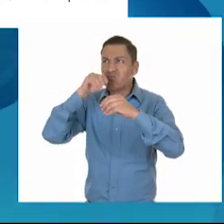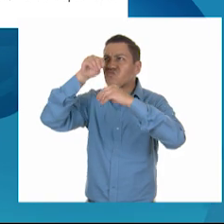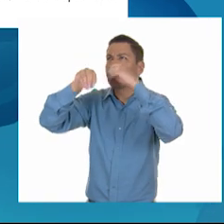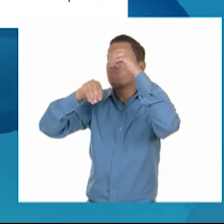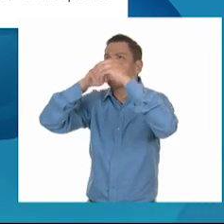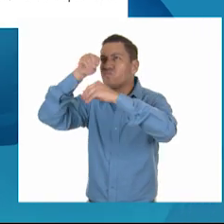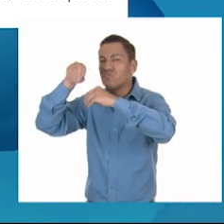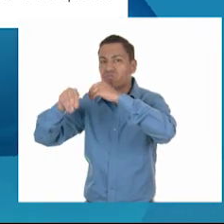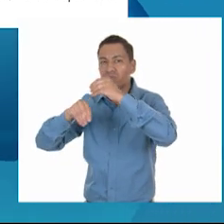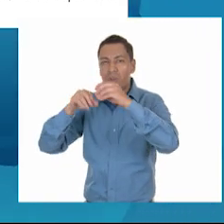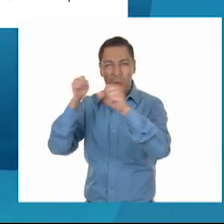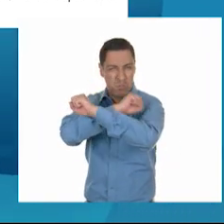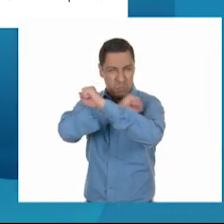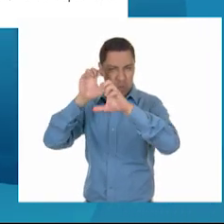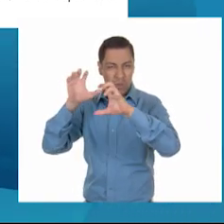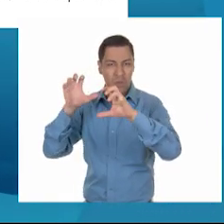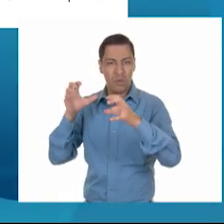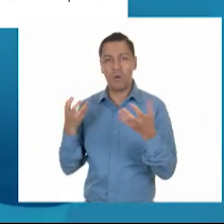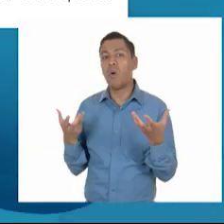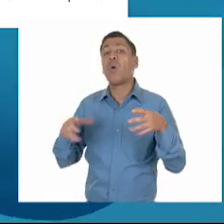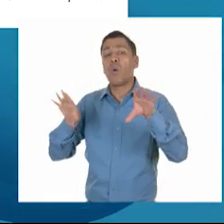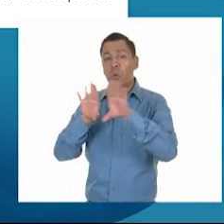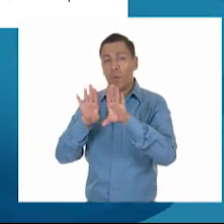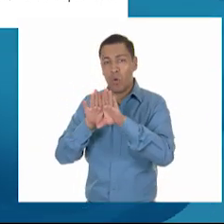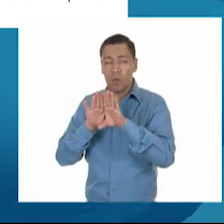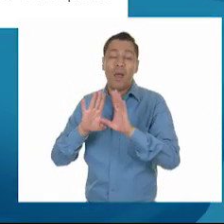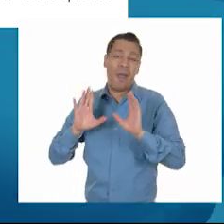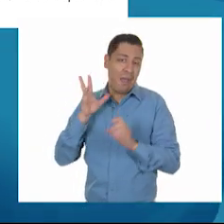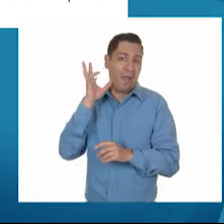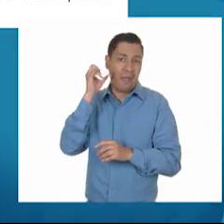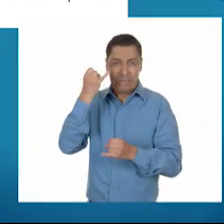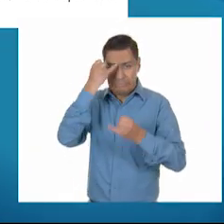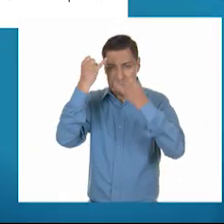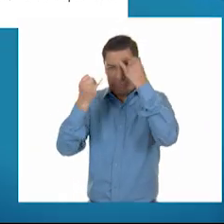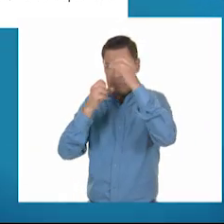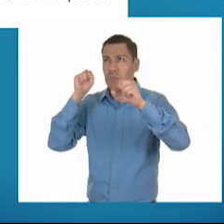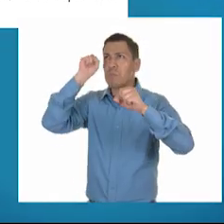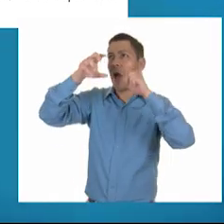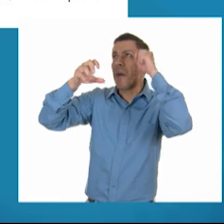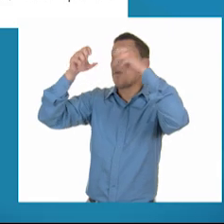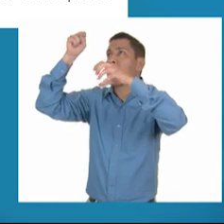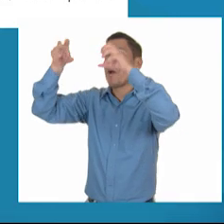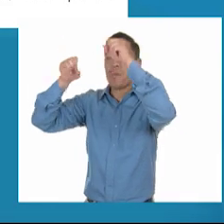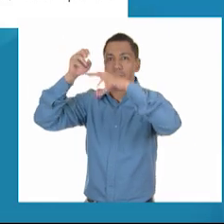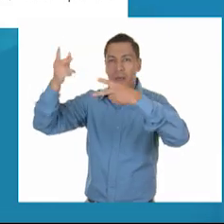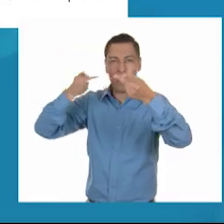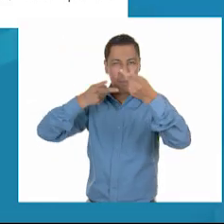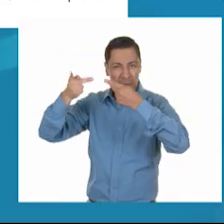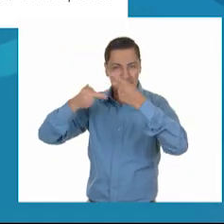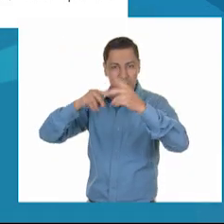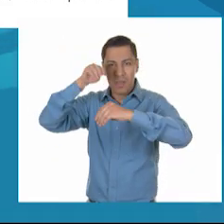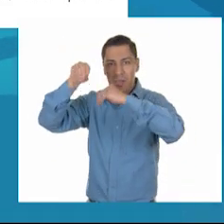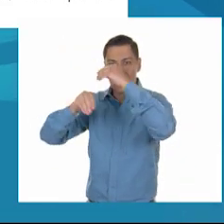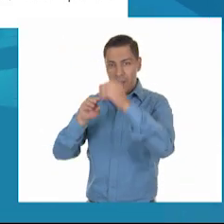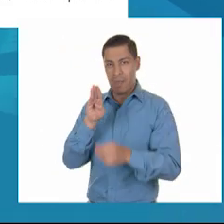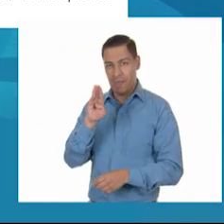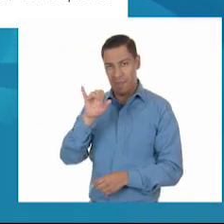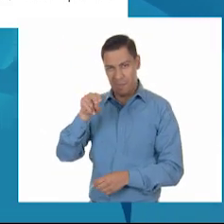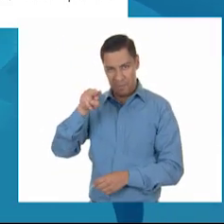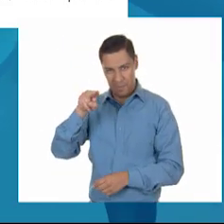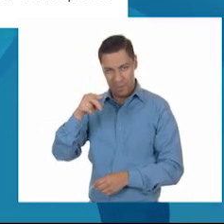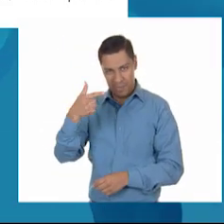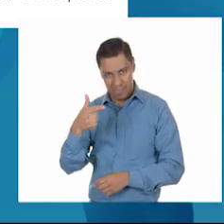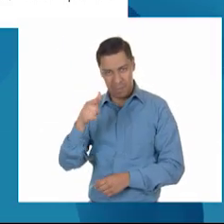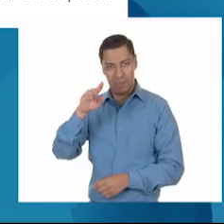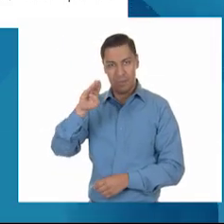el Big Bang o la gran explosión. Esa parte del final del Big Bang la dejé como cita textual